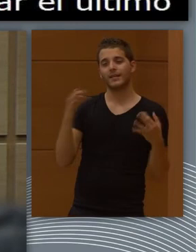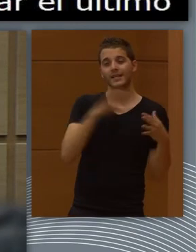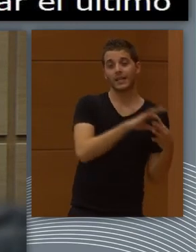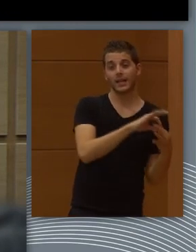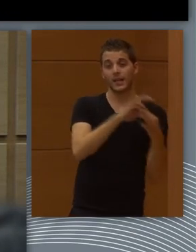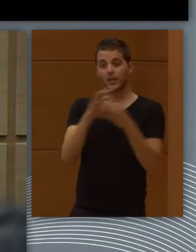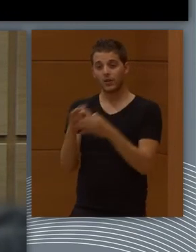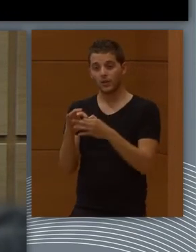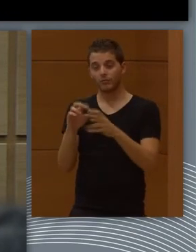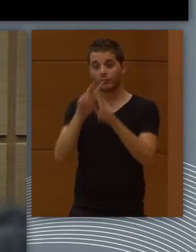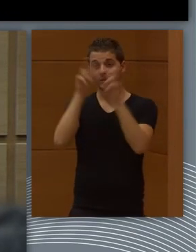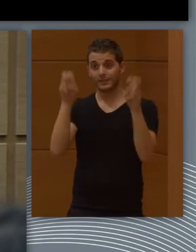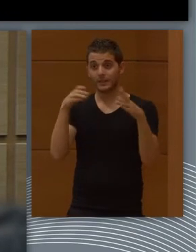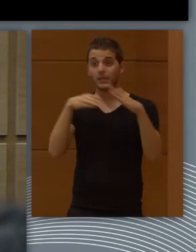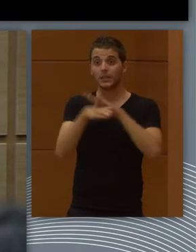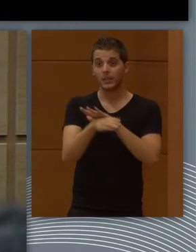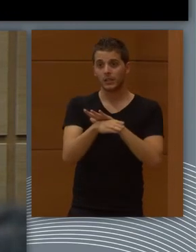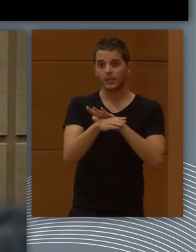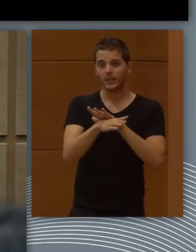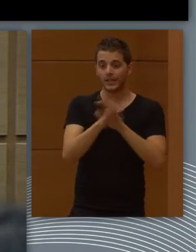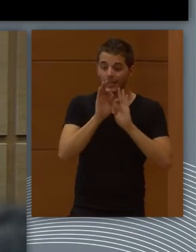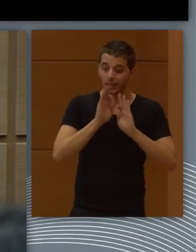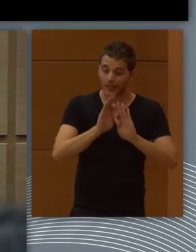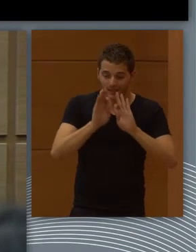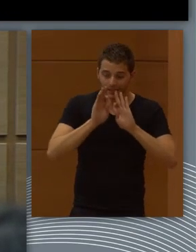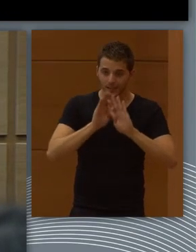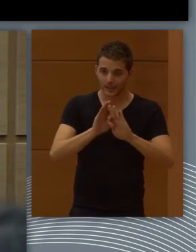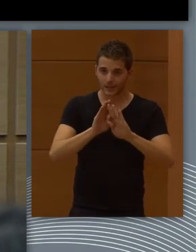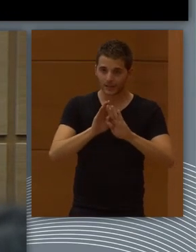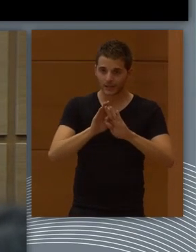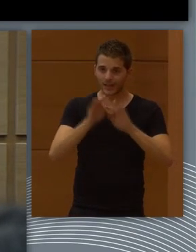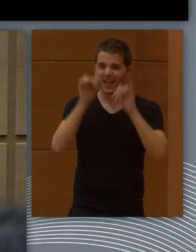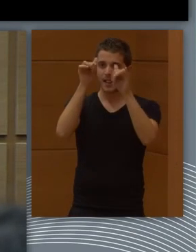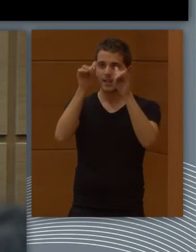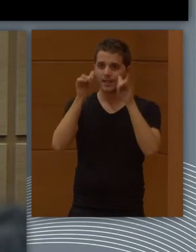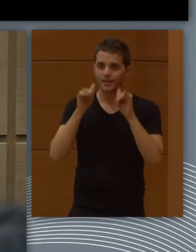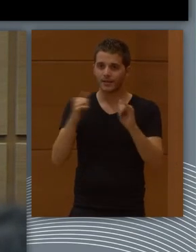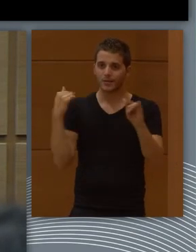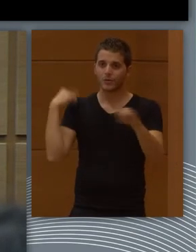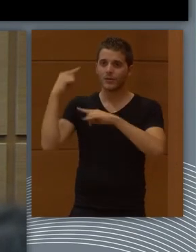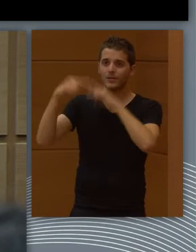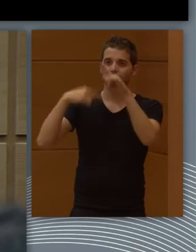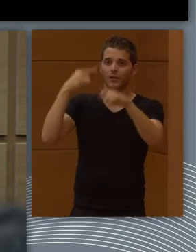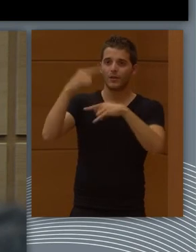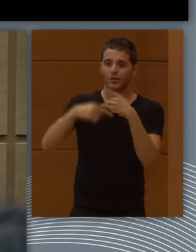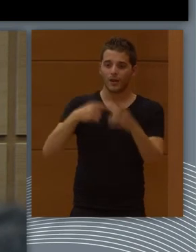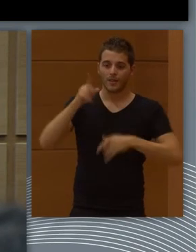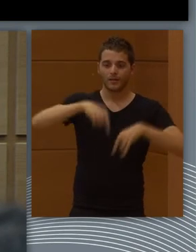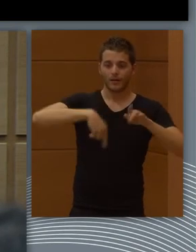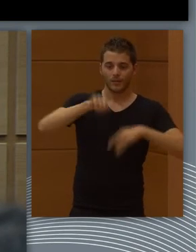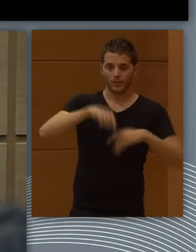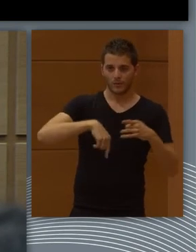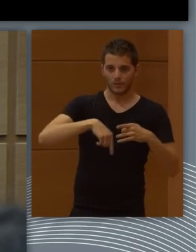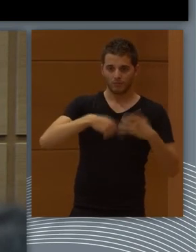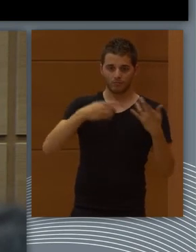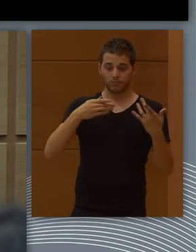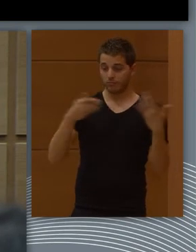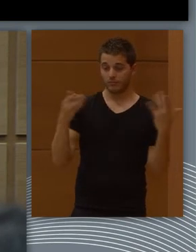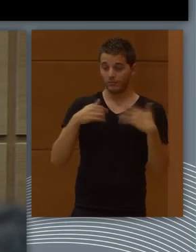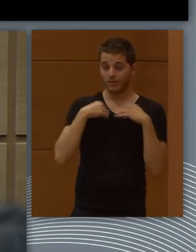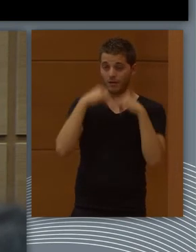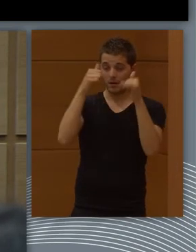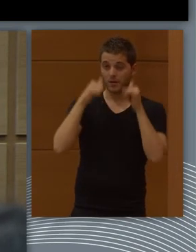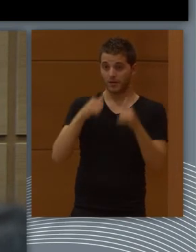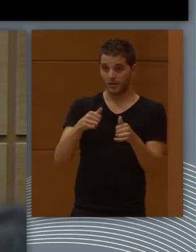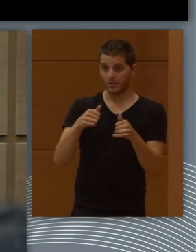cuestión muy importante de accesibilidad y en concreto me refiero al título tradicional de transporte, ¿no? Ya de por sí el título